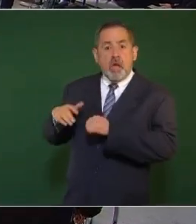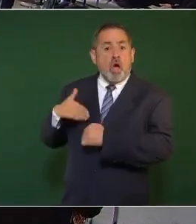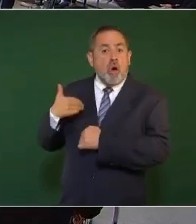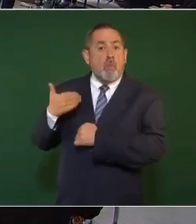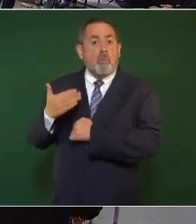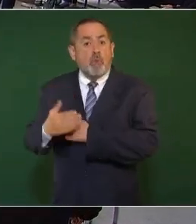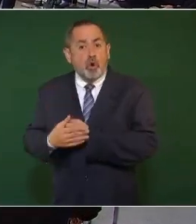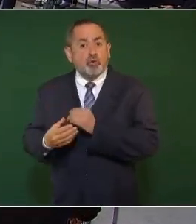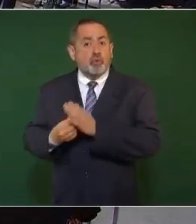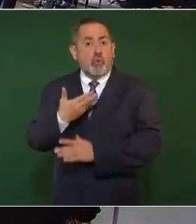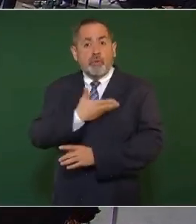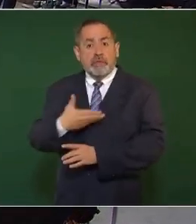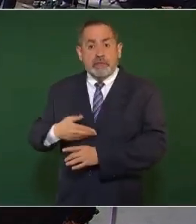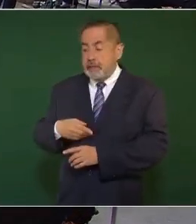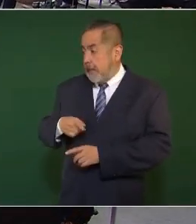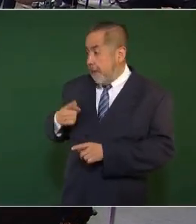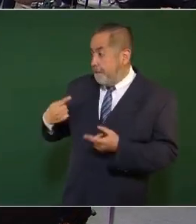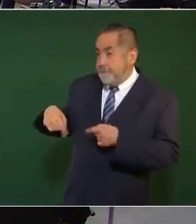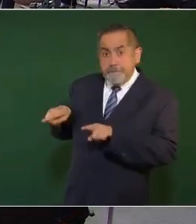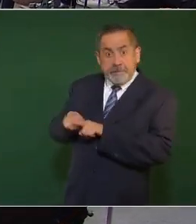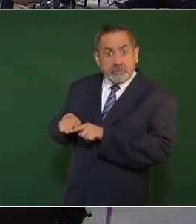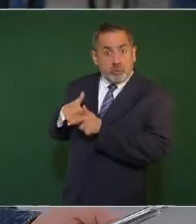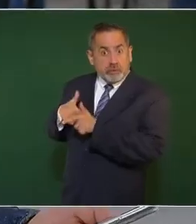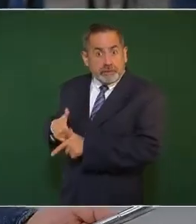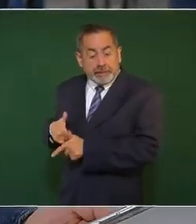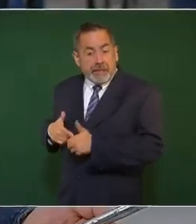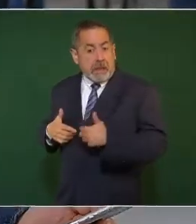es la pregunta, digamos,